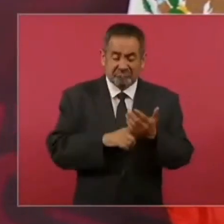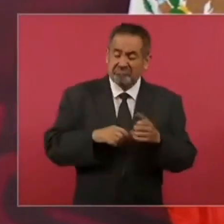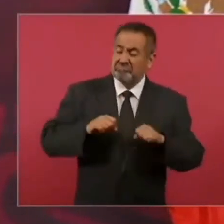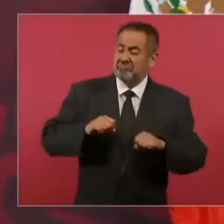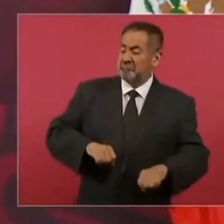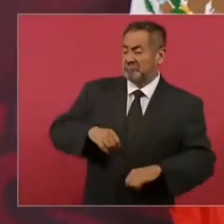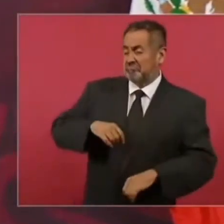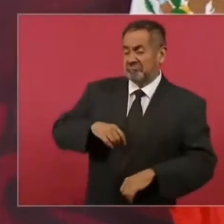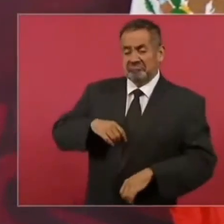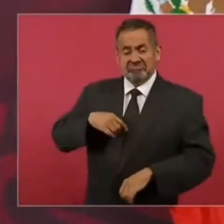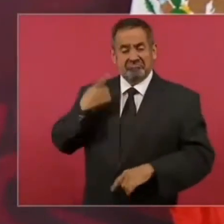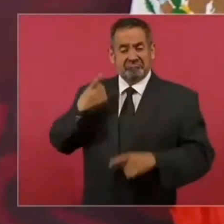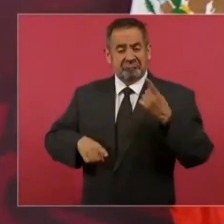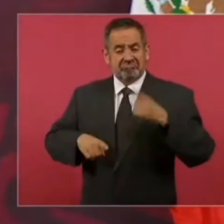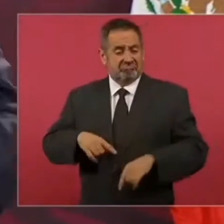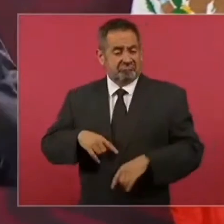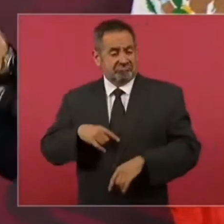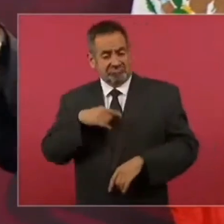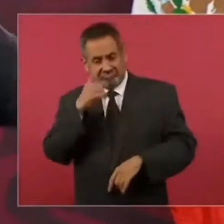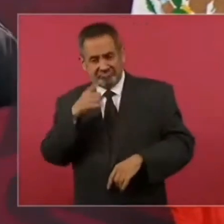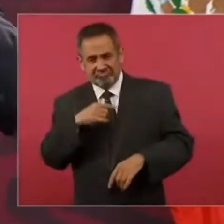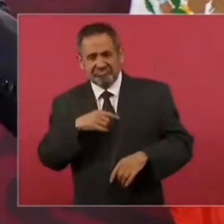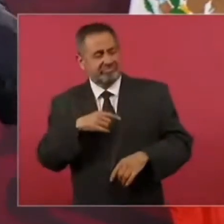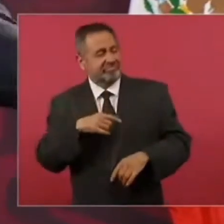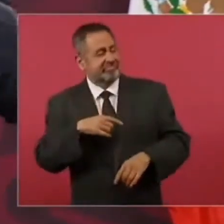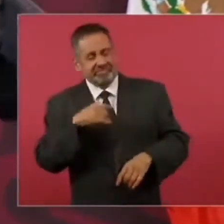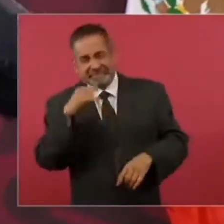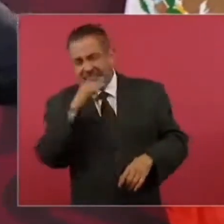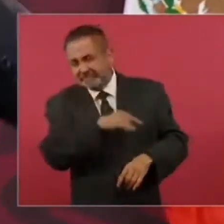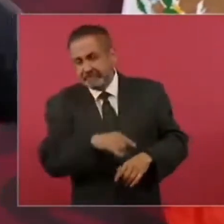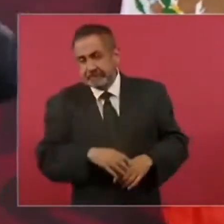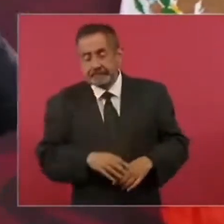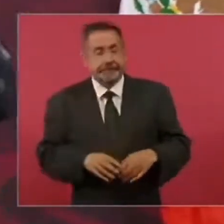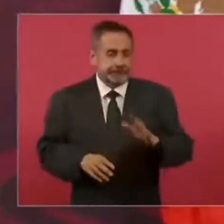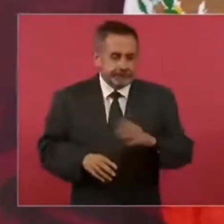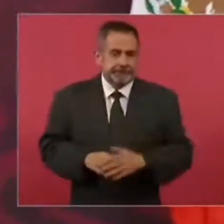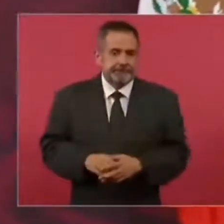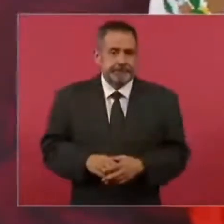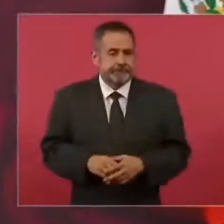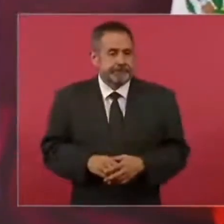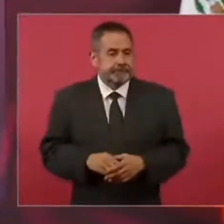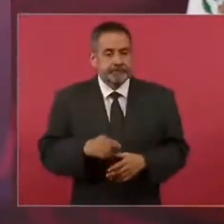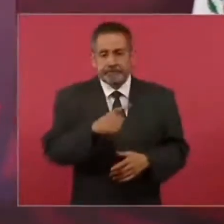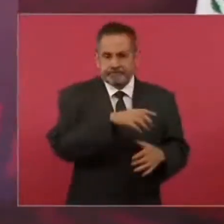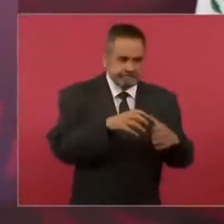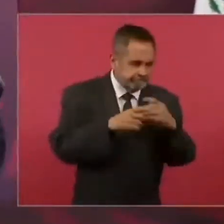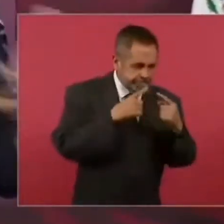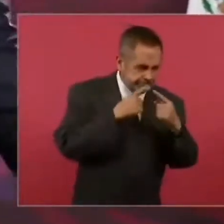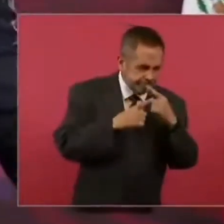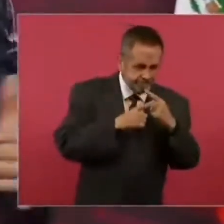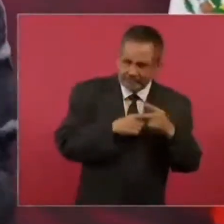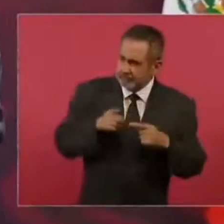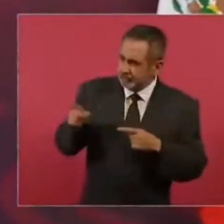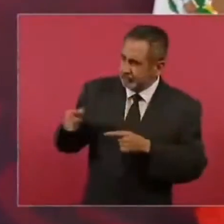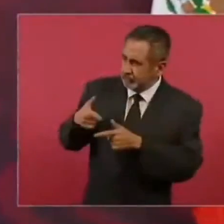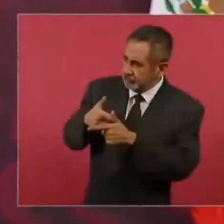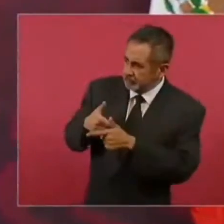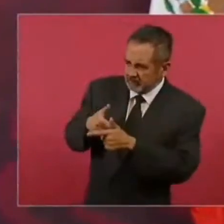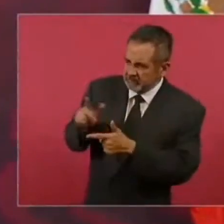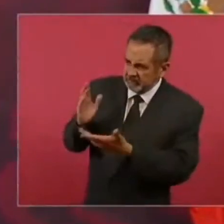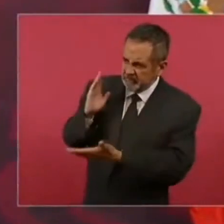cretinos, pero presentan, porque el propósito es que no